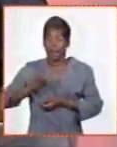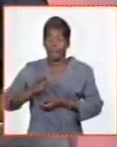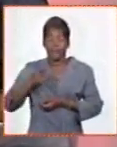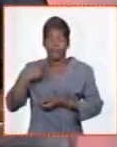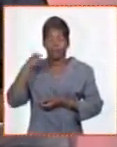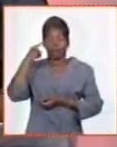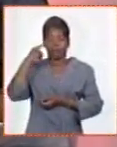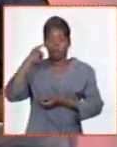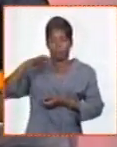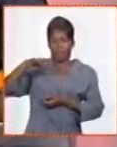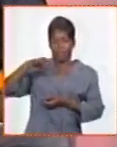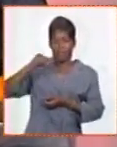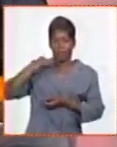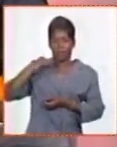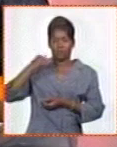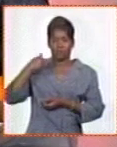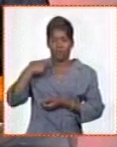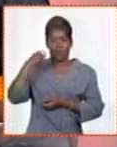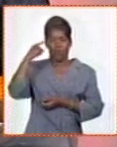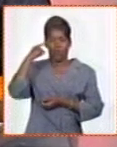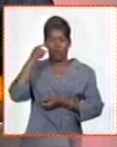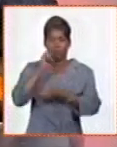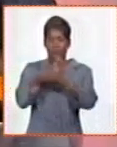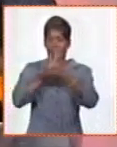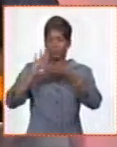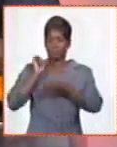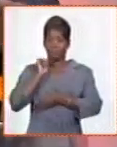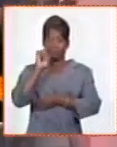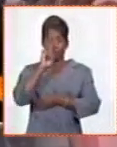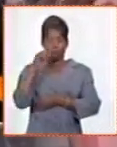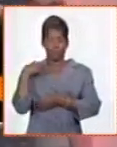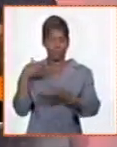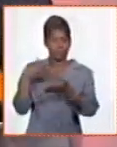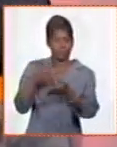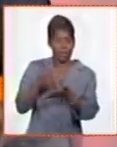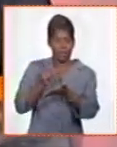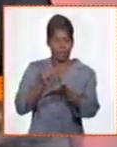mismo porque nos pasaba y lo comentábamos. O sea, llegábamos y veíamos